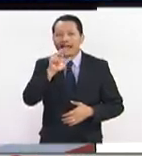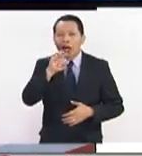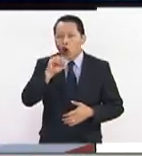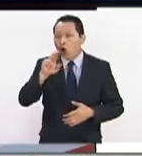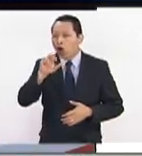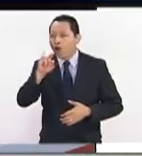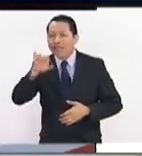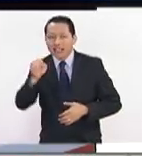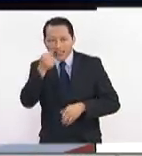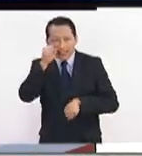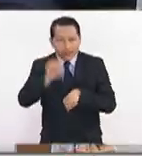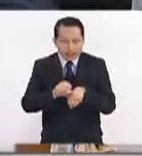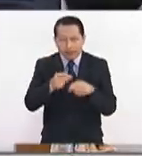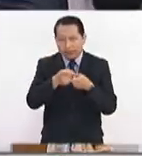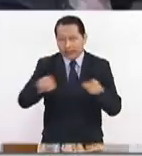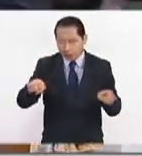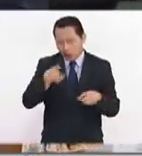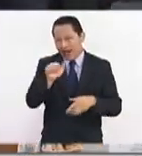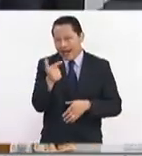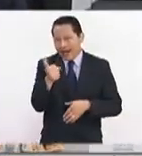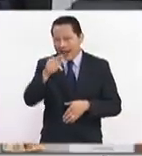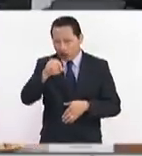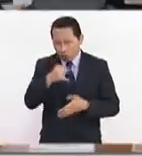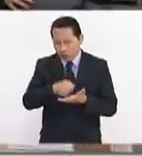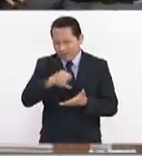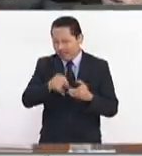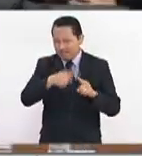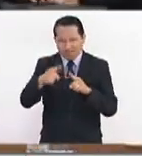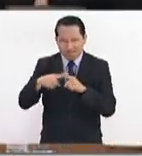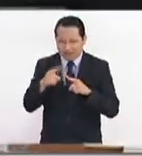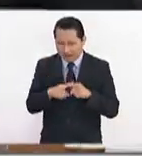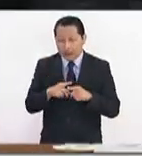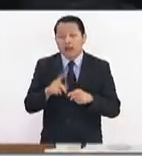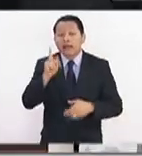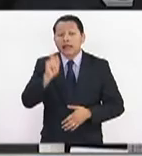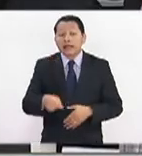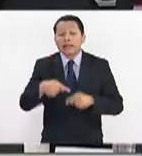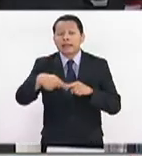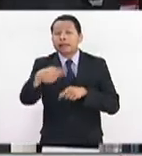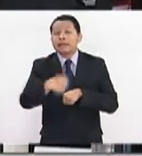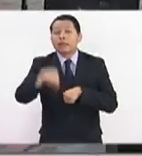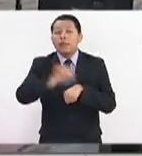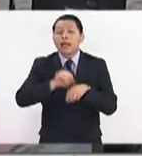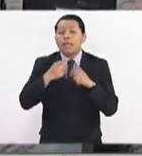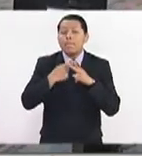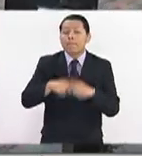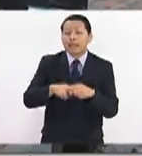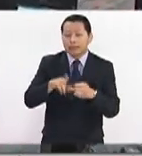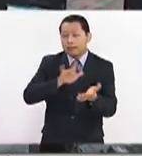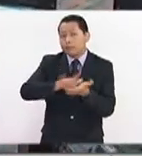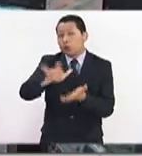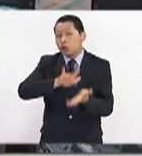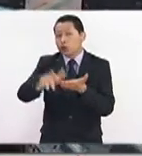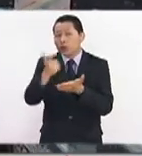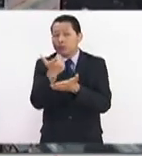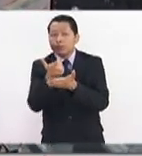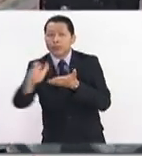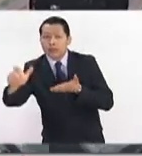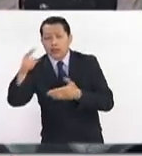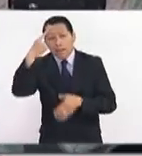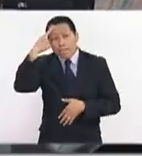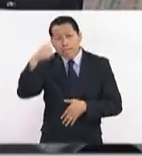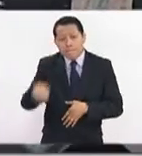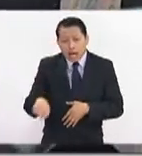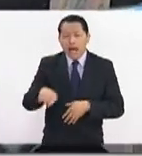de Desarrollo Agrario, Territorial y Urbano, informó que será esta semana cuando inicie la distribución de apoyos económicos para la